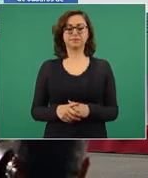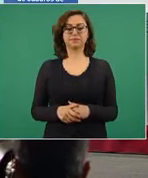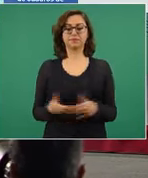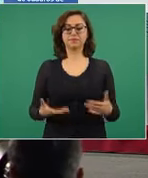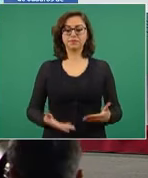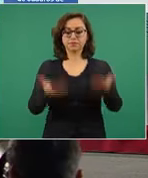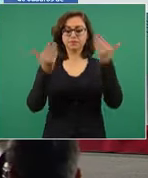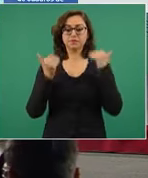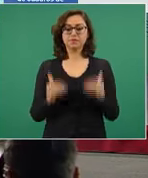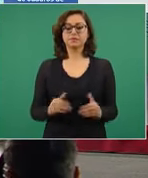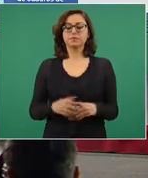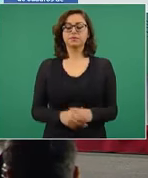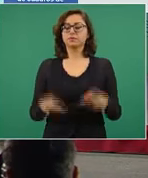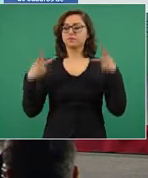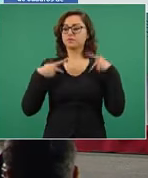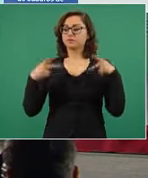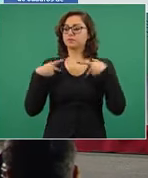a reclutamiento,